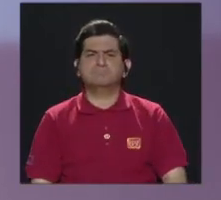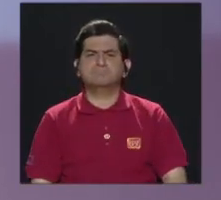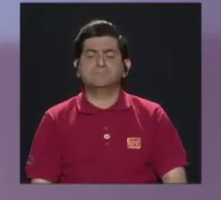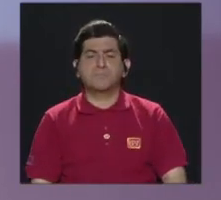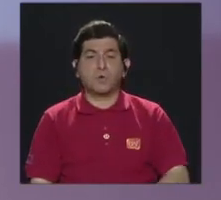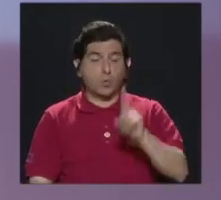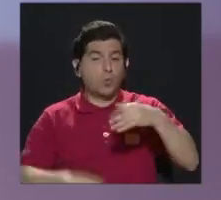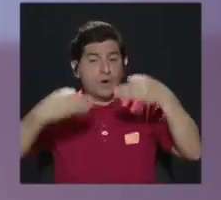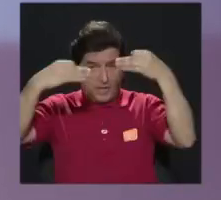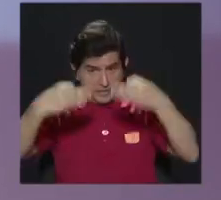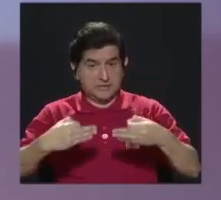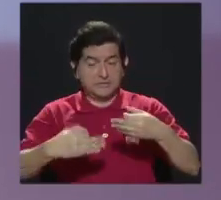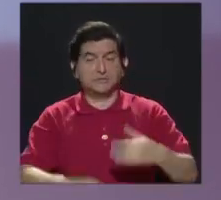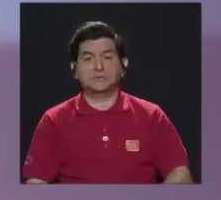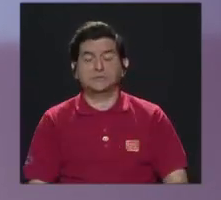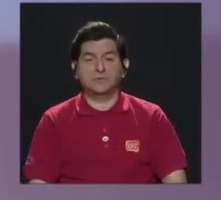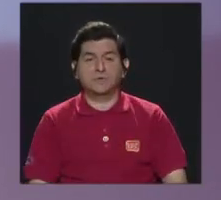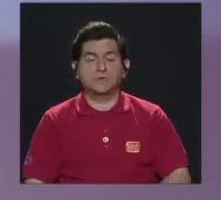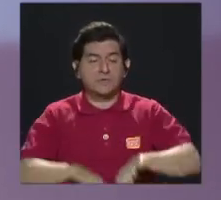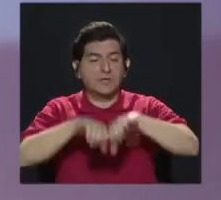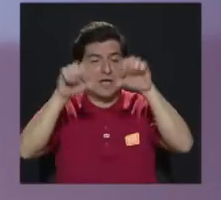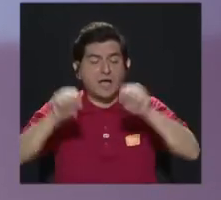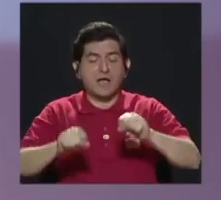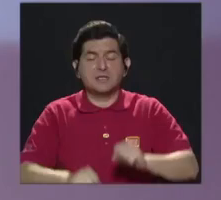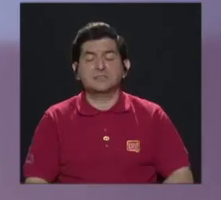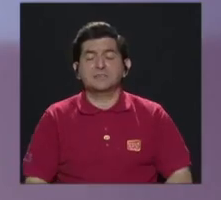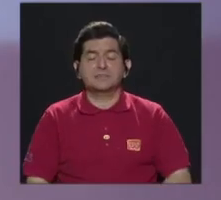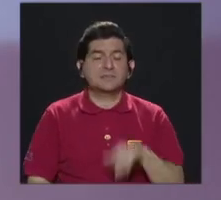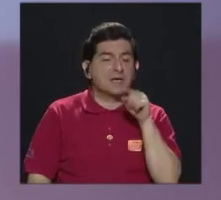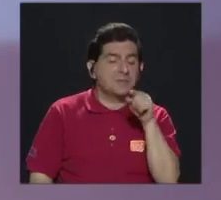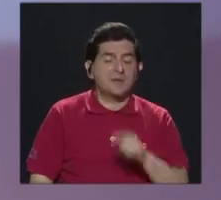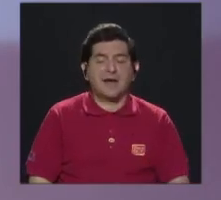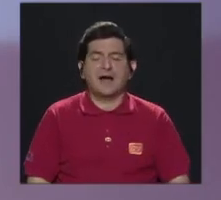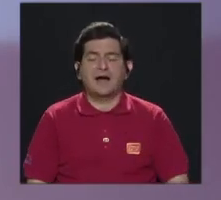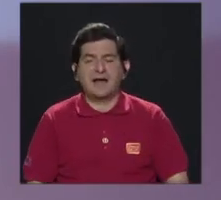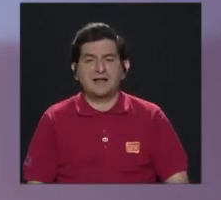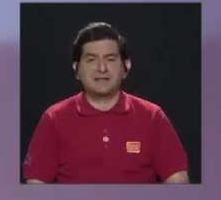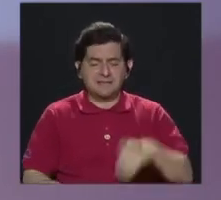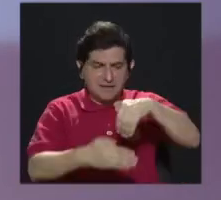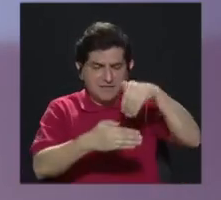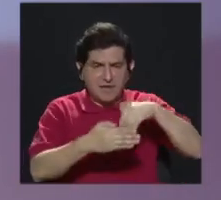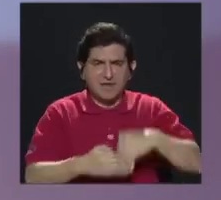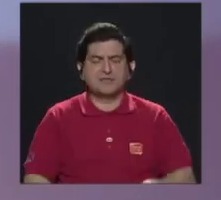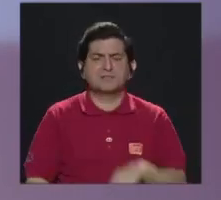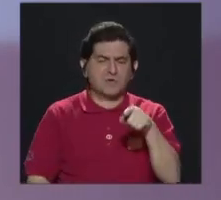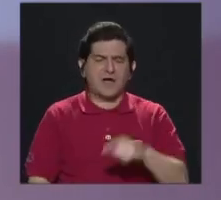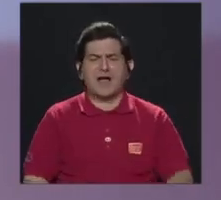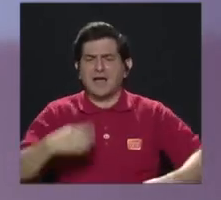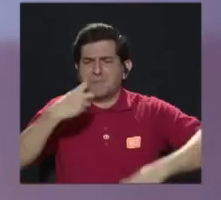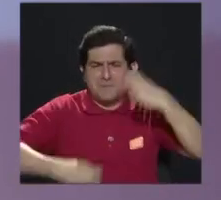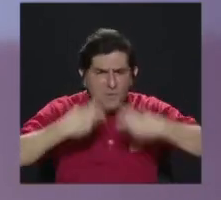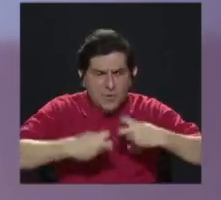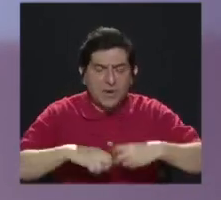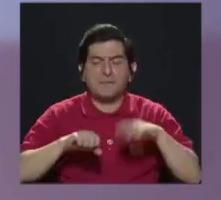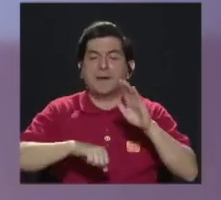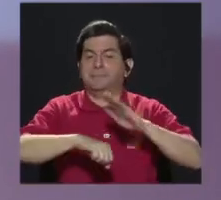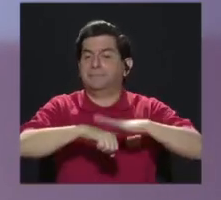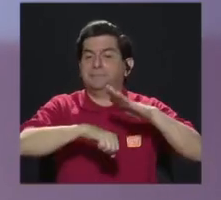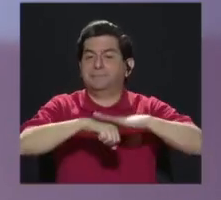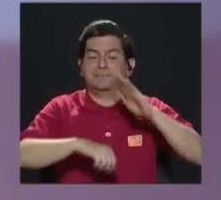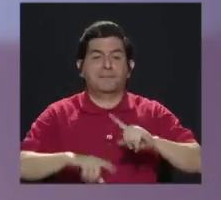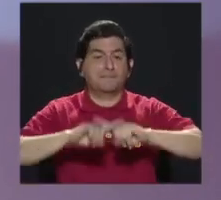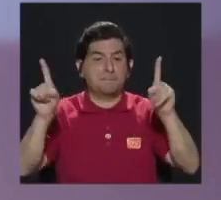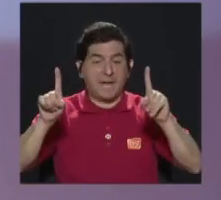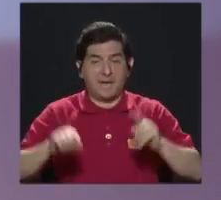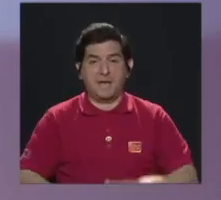Había un fallo, ¿verdad? Ahí en el sistema del registro con el sexo de una de ellas, y eso les permitió hacerlo, pero era un